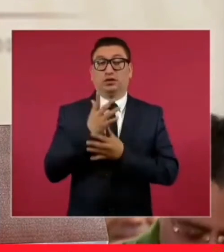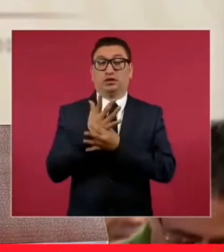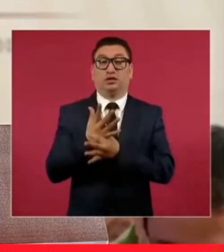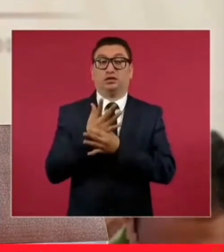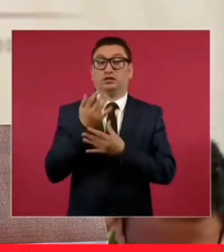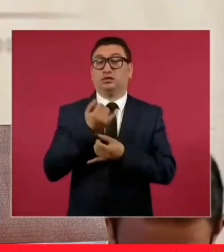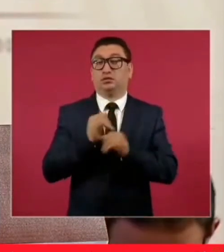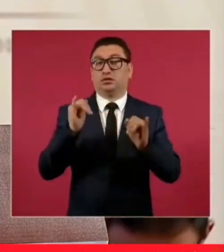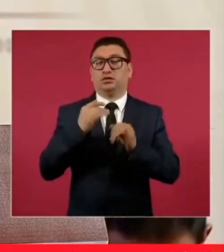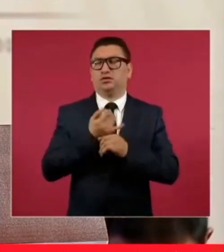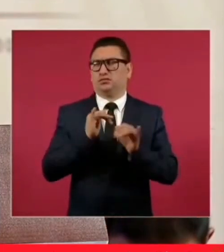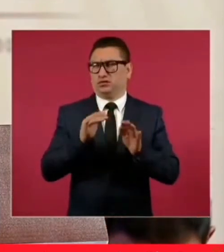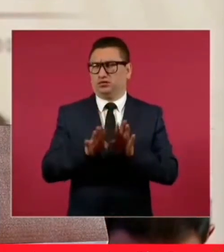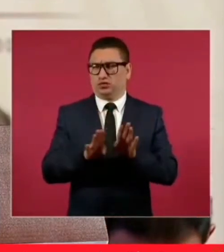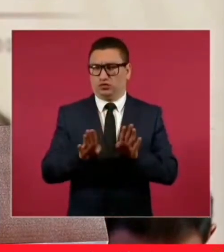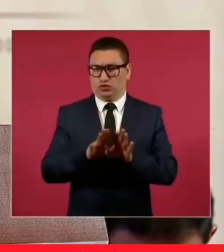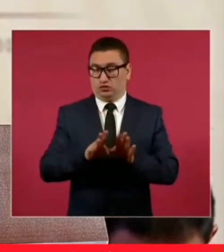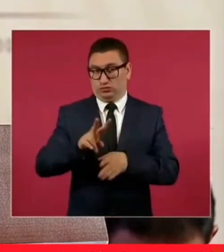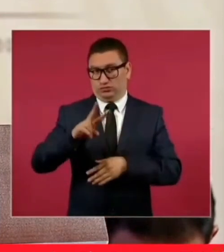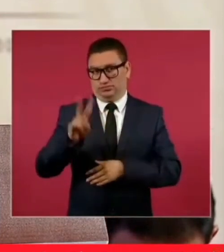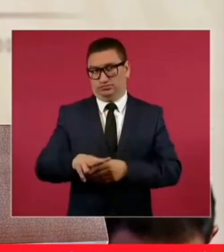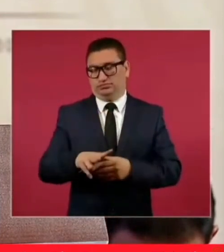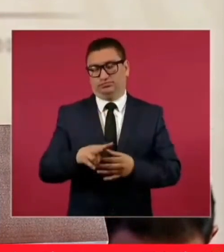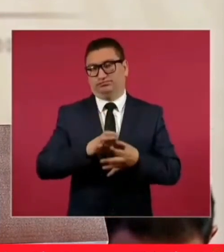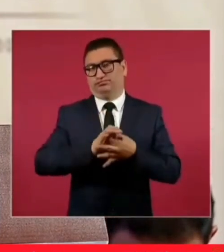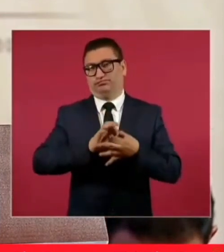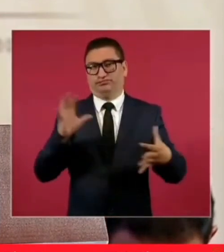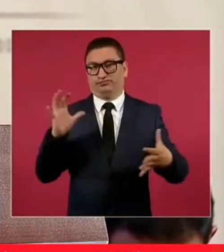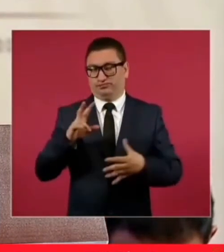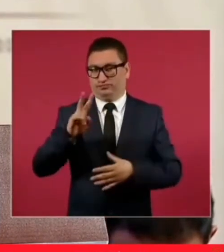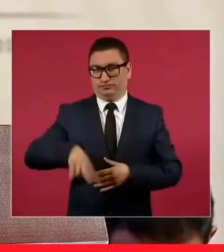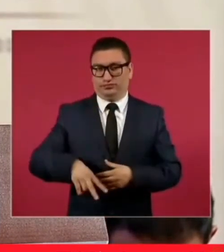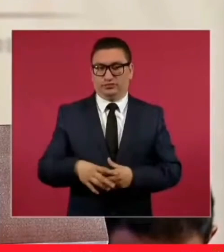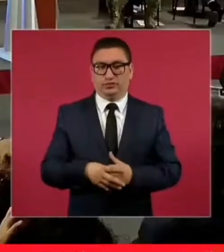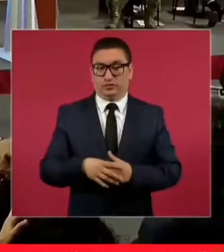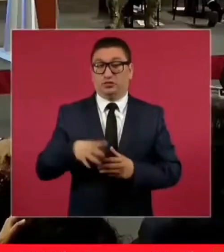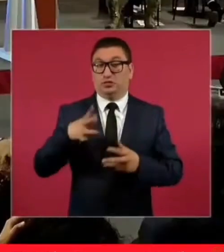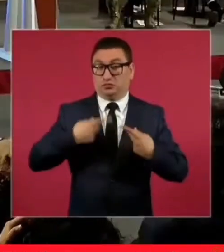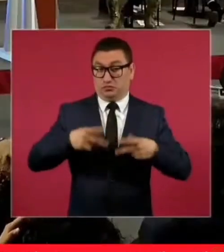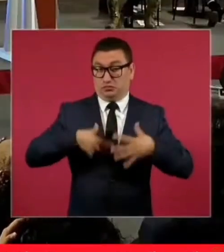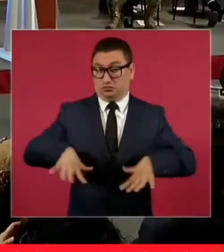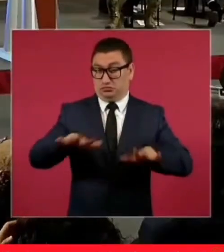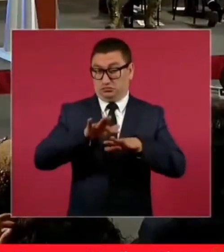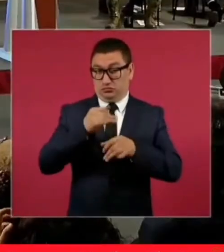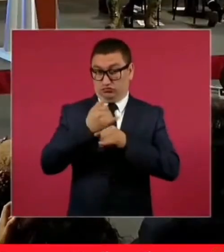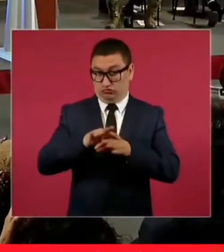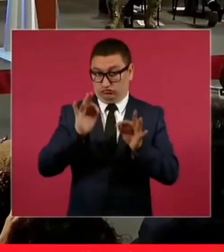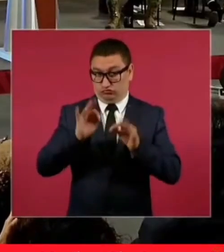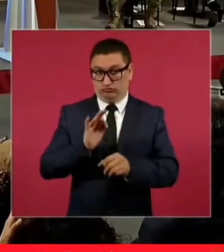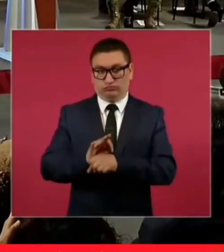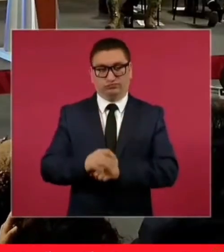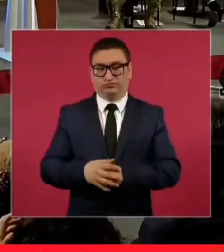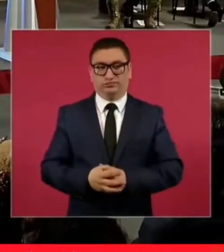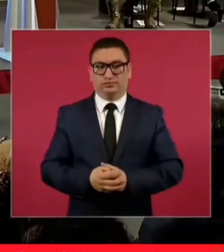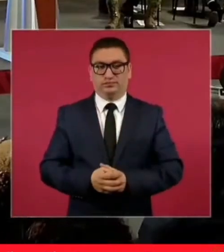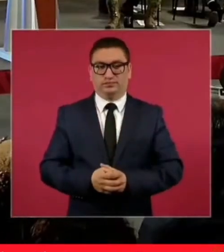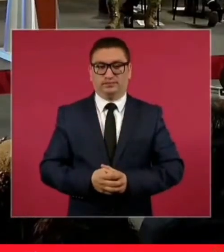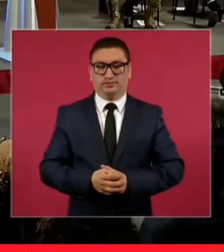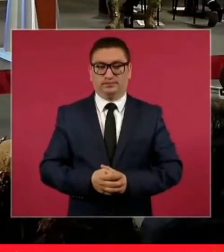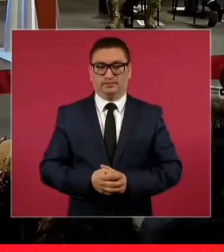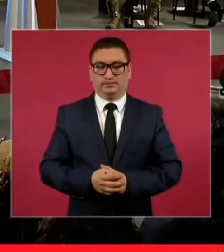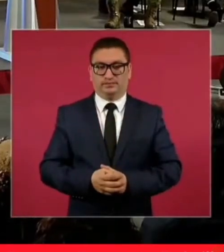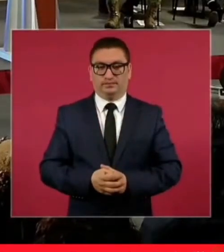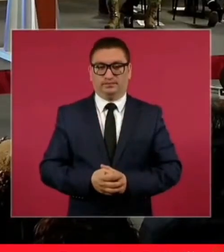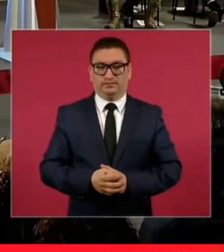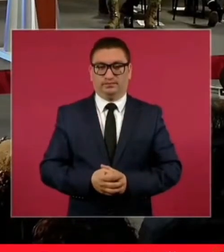si son independientes de la verdad, independientes del pueblo. Estoy en ese. Ay,